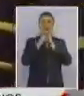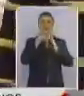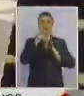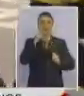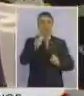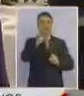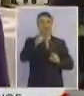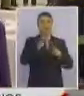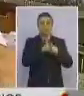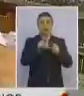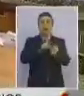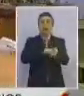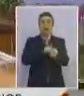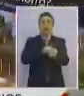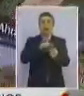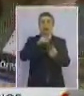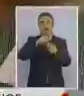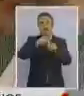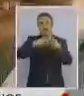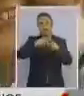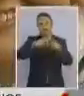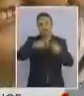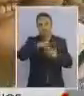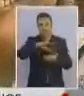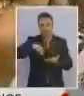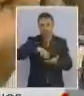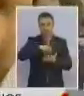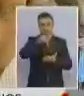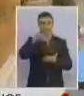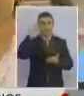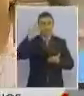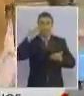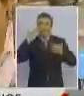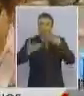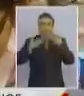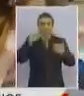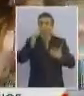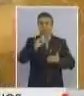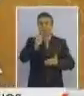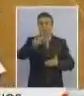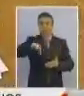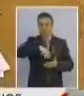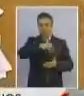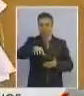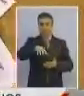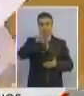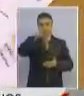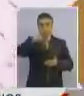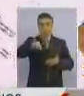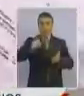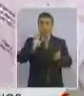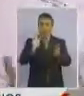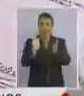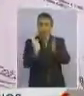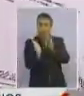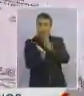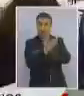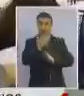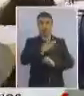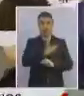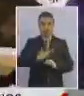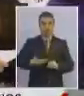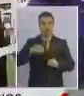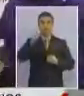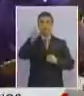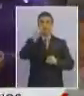clase media y por años han sentido que los diversos beneficios existentes no contemplan a ese sector la situación está cambiando según el gobierno con los